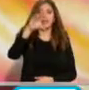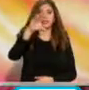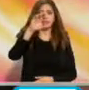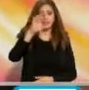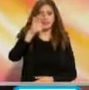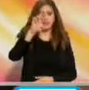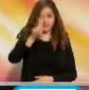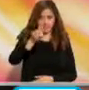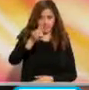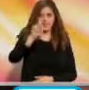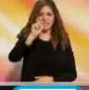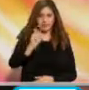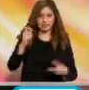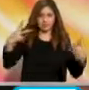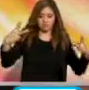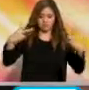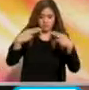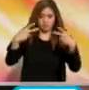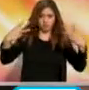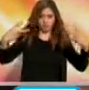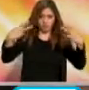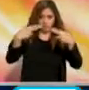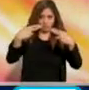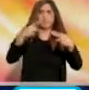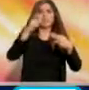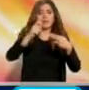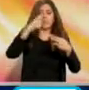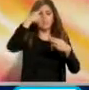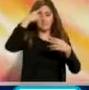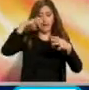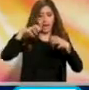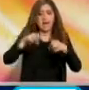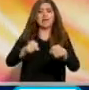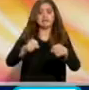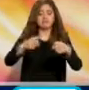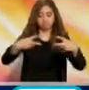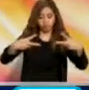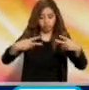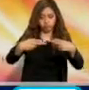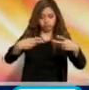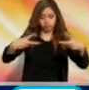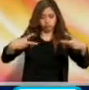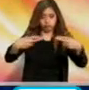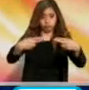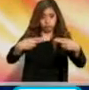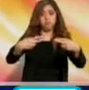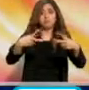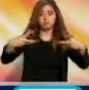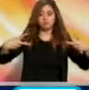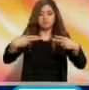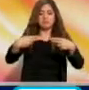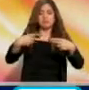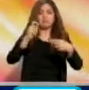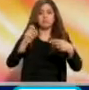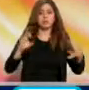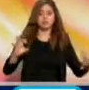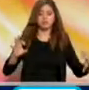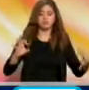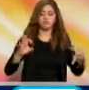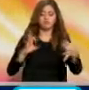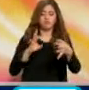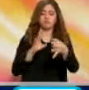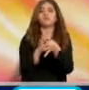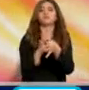las ver. tenazas son para sujetar. Sí, ¿Qué hace un cáncer? Une a la familia, se sujeta.